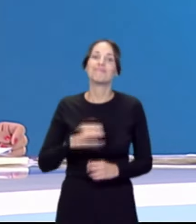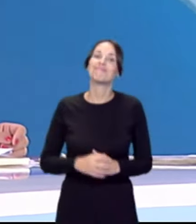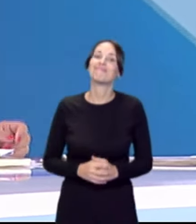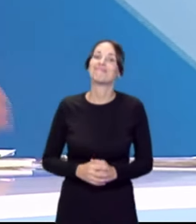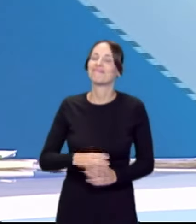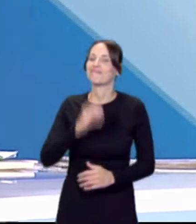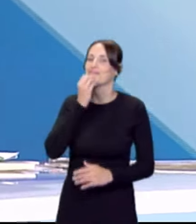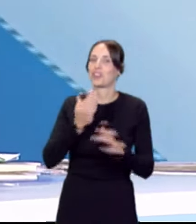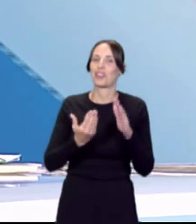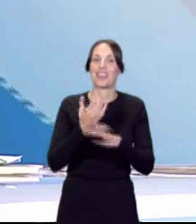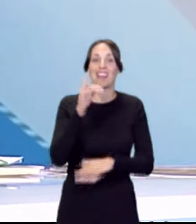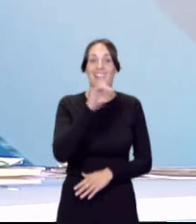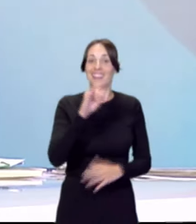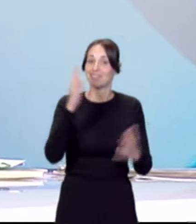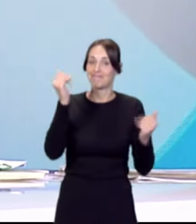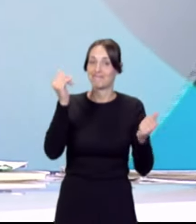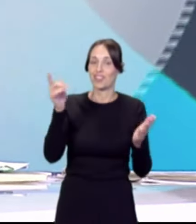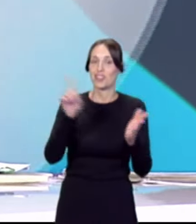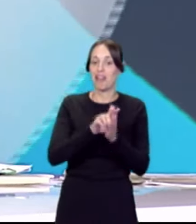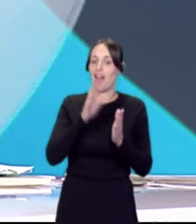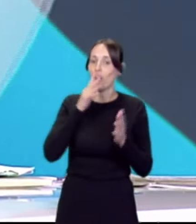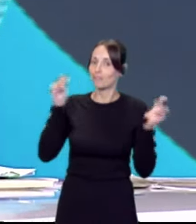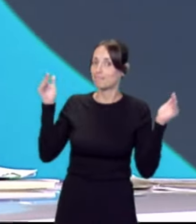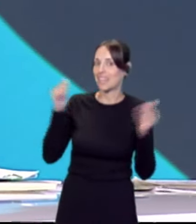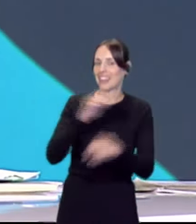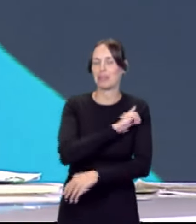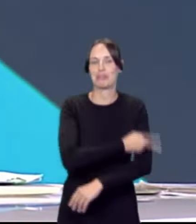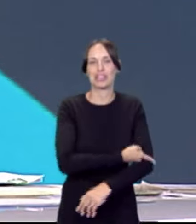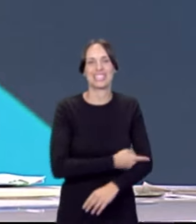Buenos días, Canarias. Saludos de nuevo. Llega el momento de los deportes.